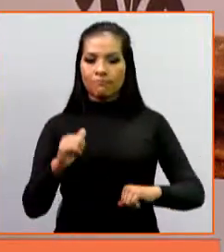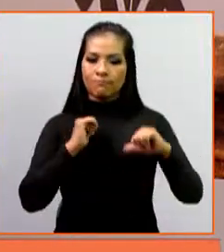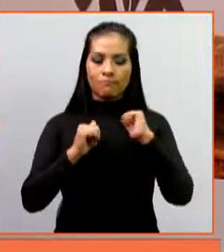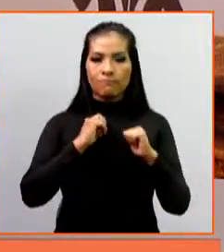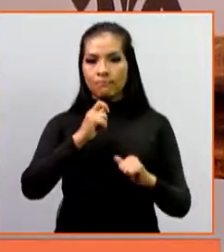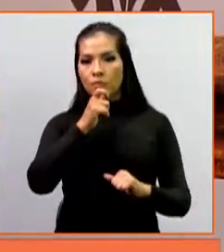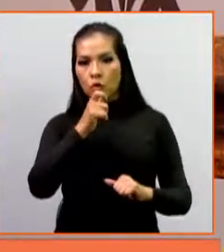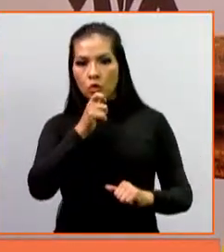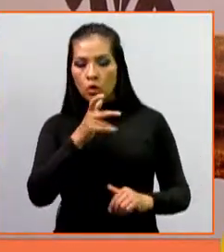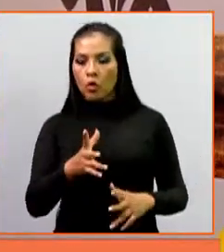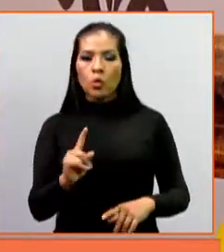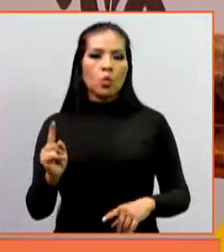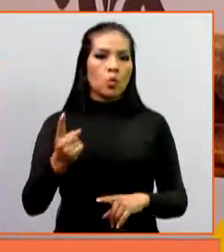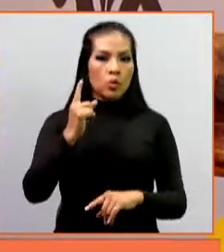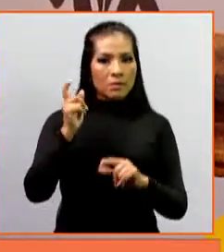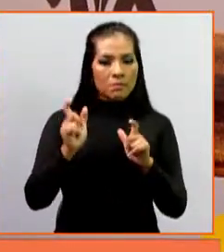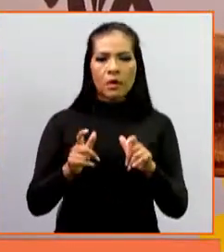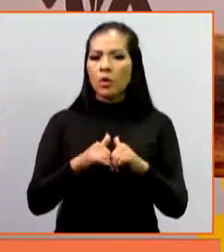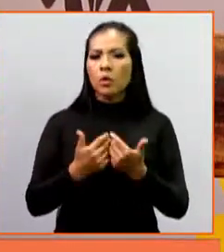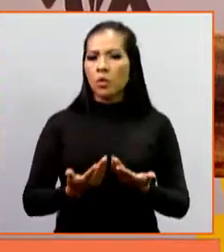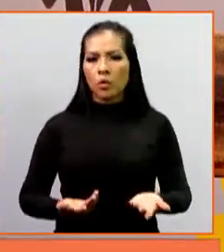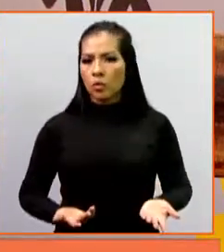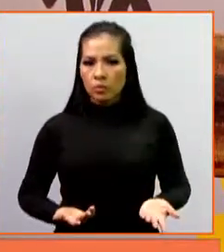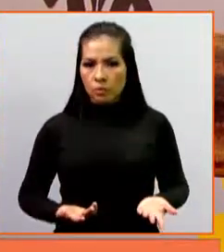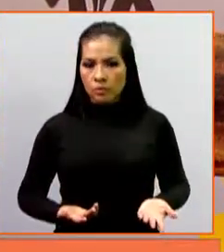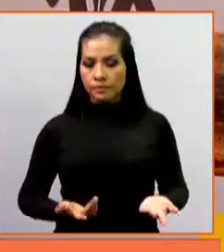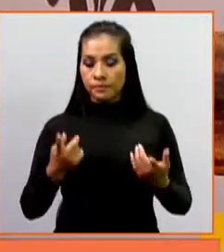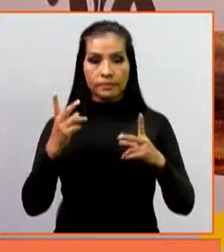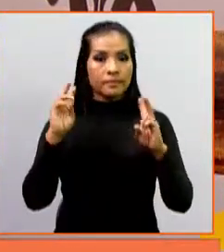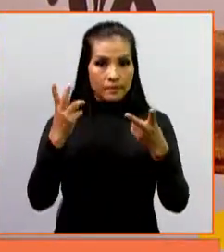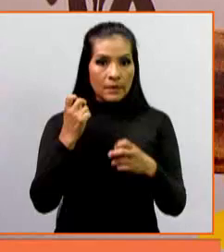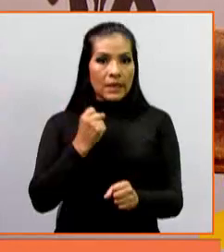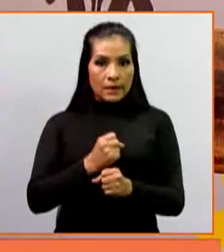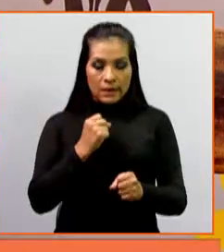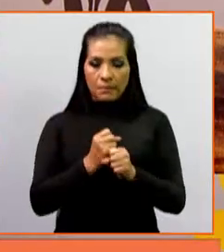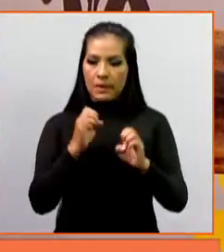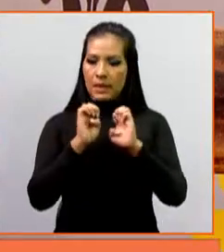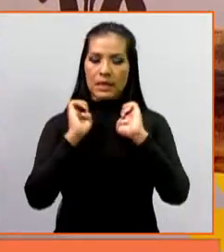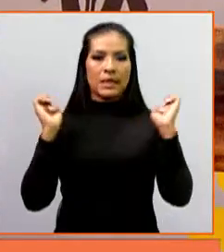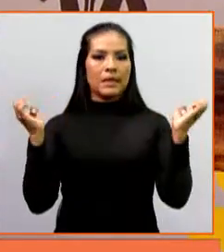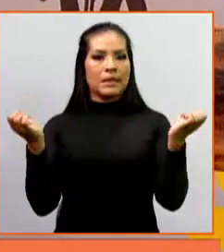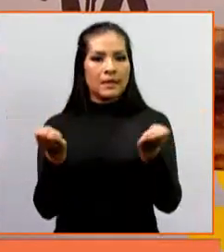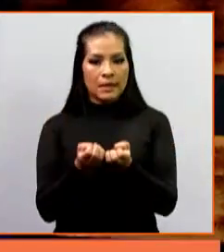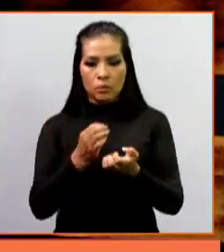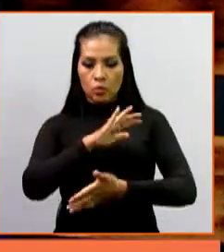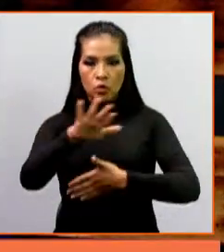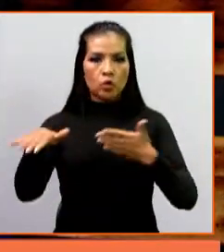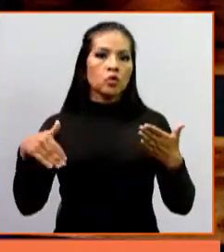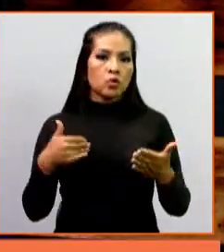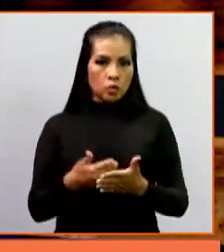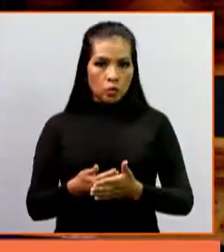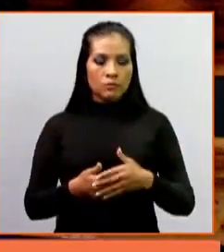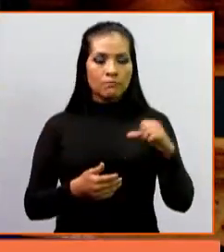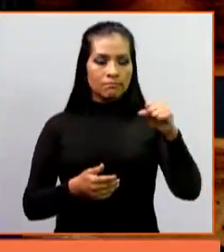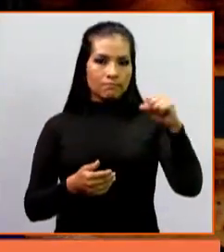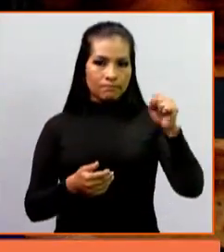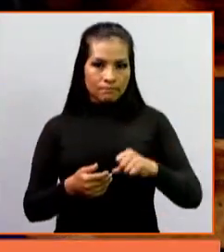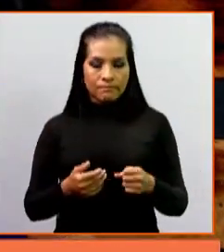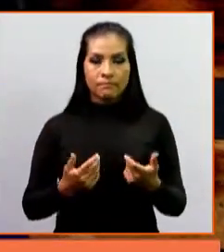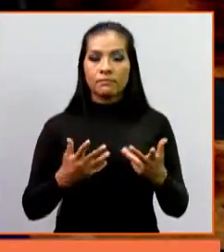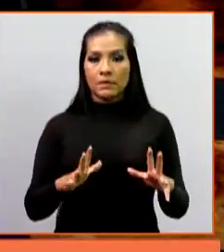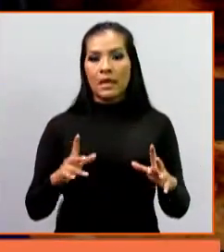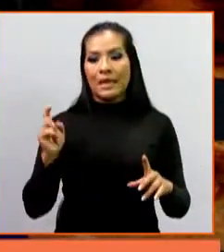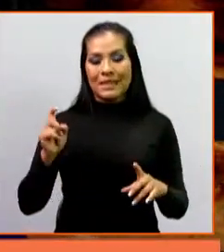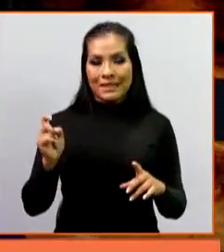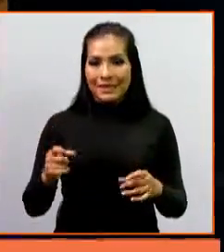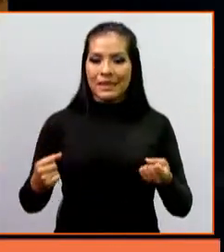unipersonal, ¿no? O sea, ¿cómo es? En realidad es un trabajo en equipo absolutamente todo lo que se hace, ya sea el unipersonal o cuando tienes a